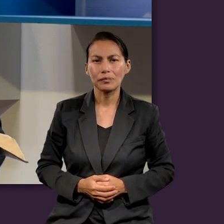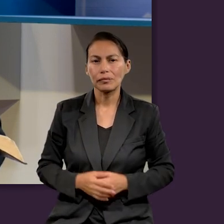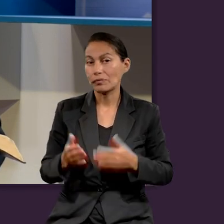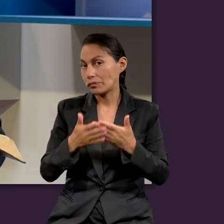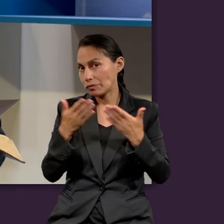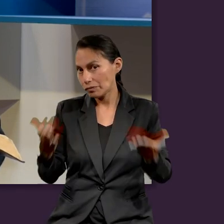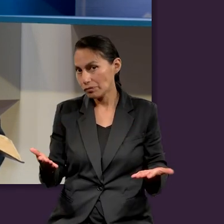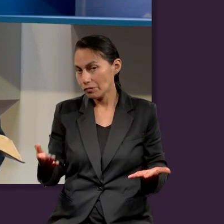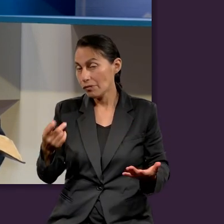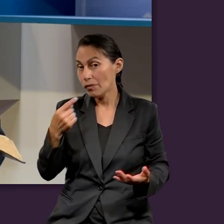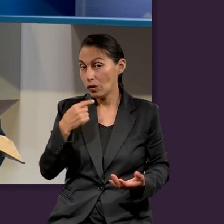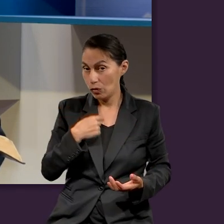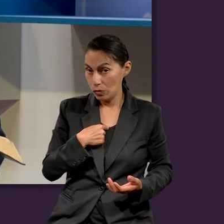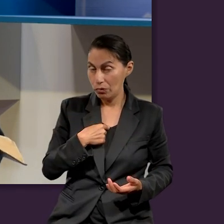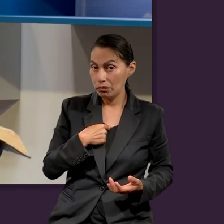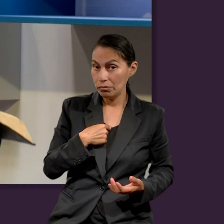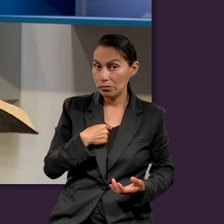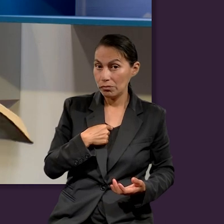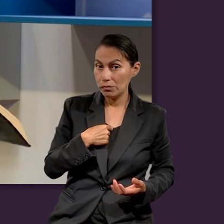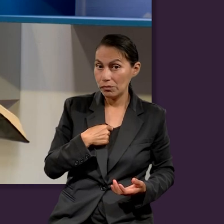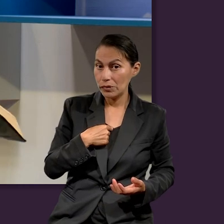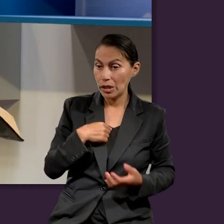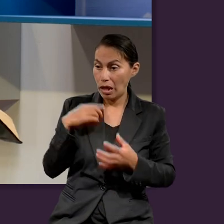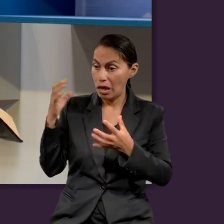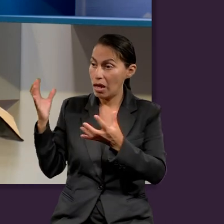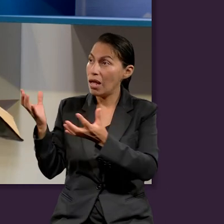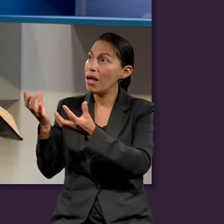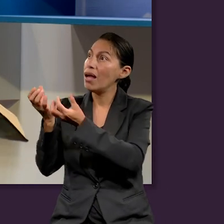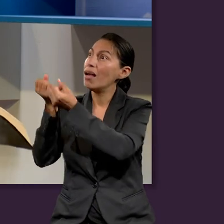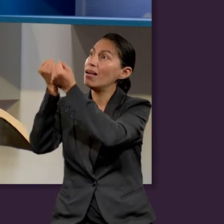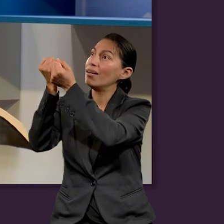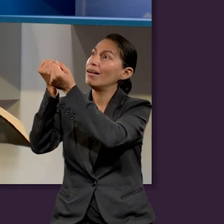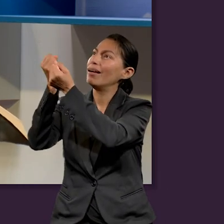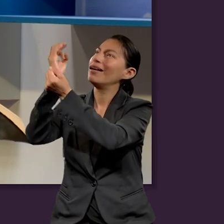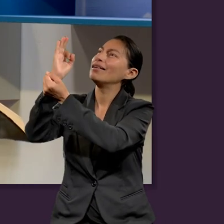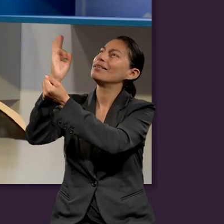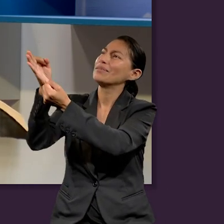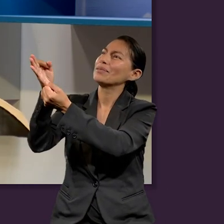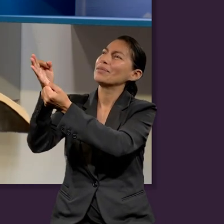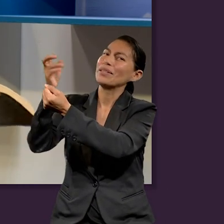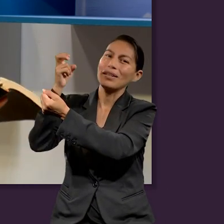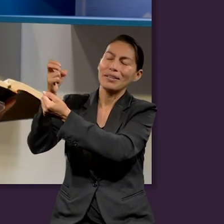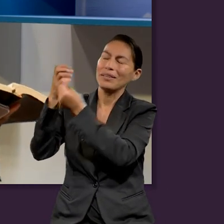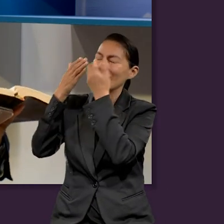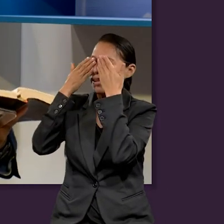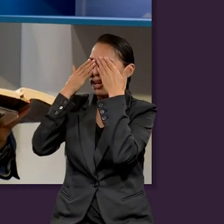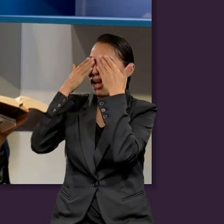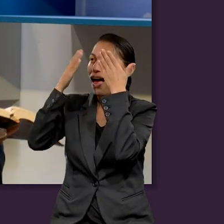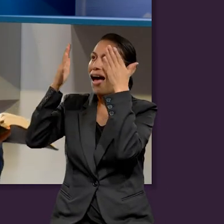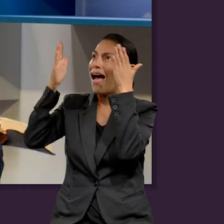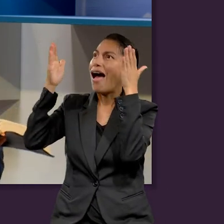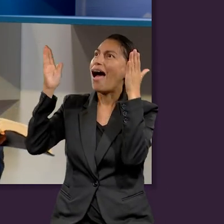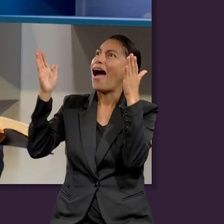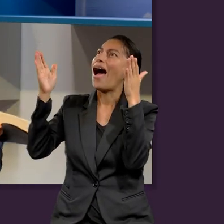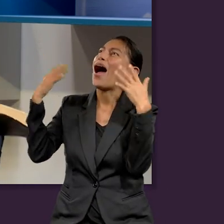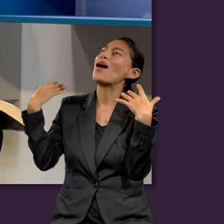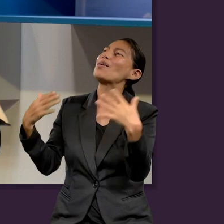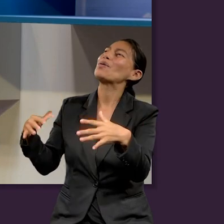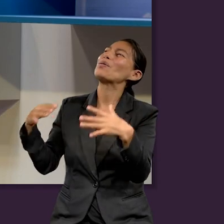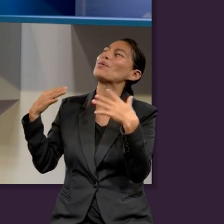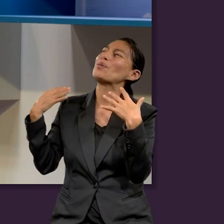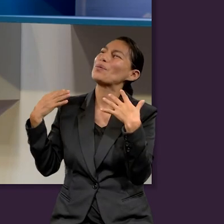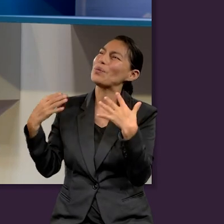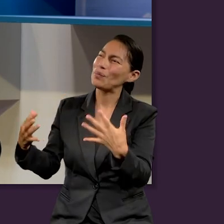si yo acepto ese esa salvación Entonces se me abren los ojos a decir